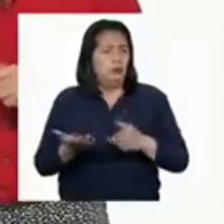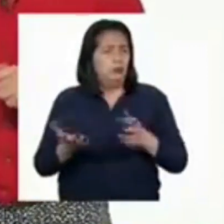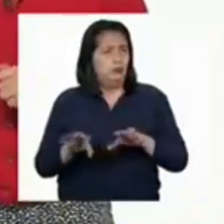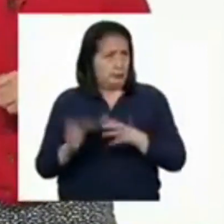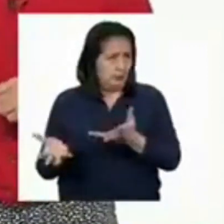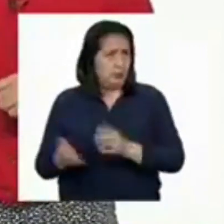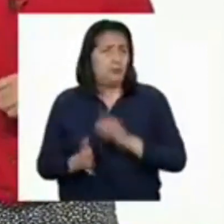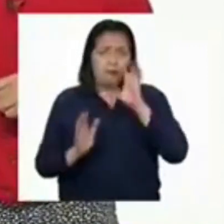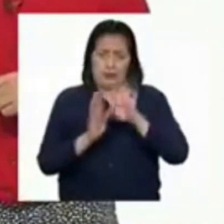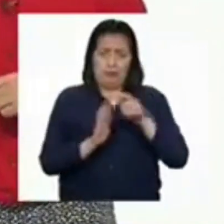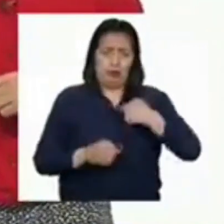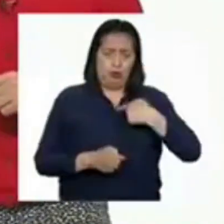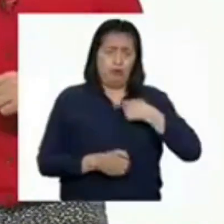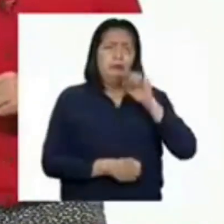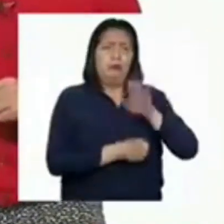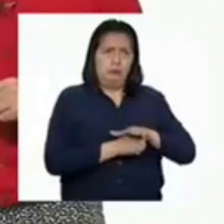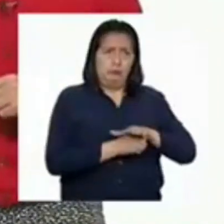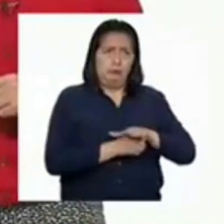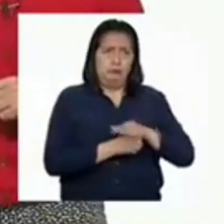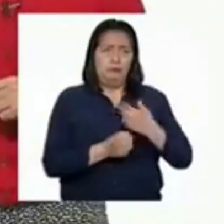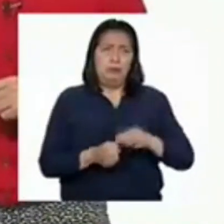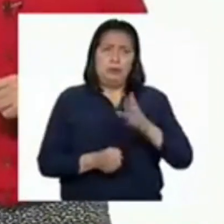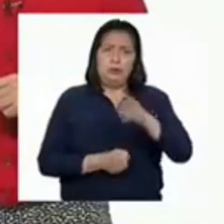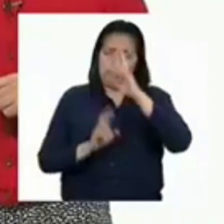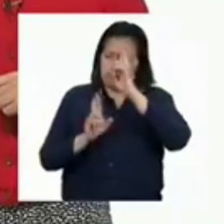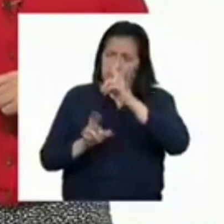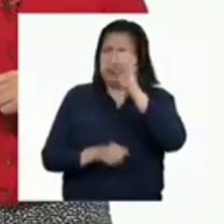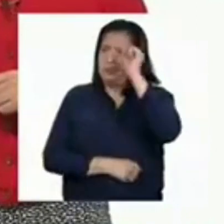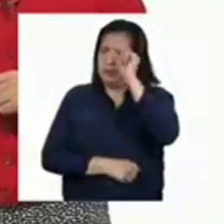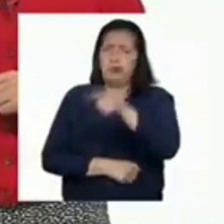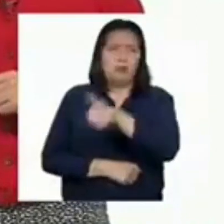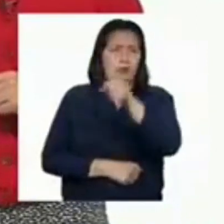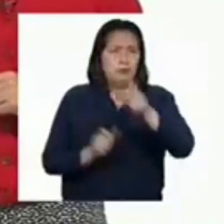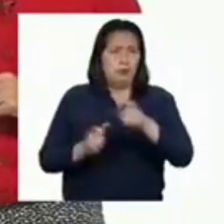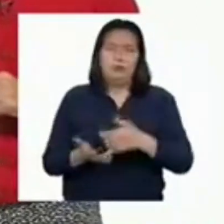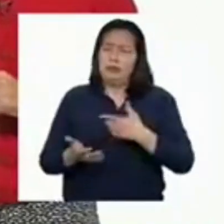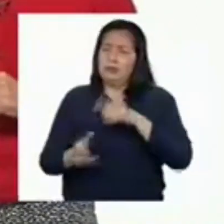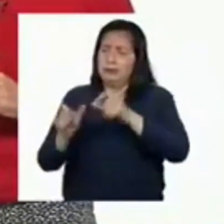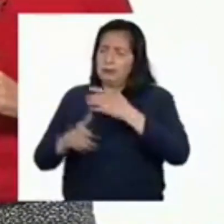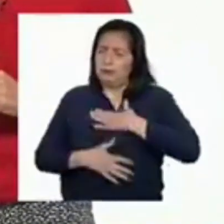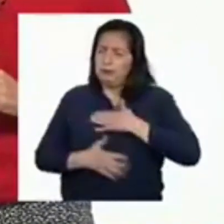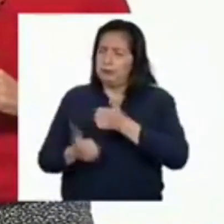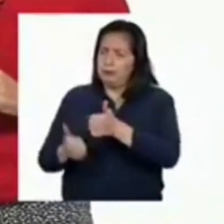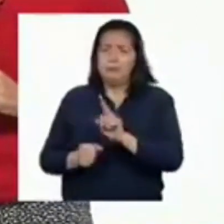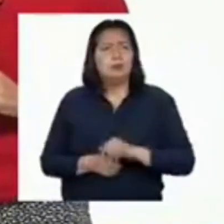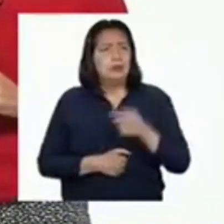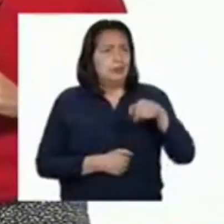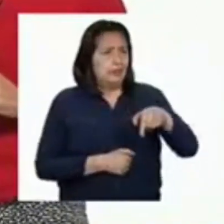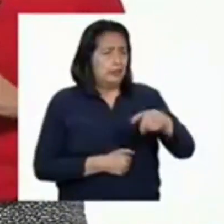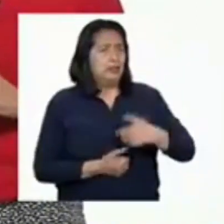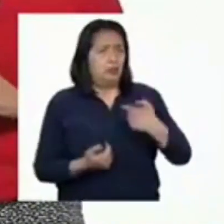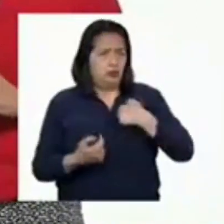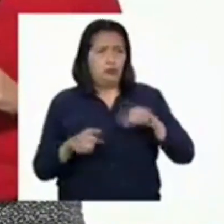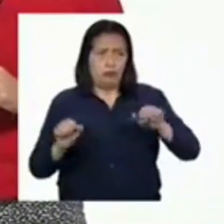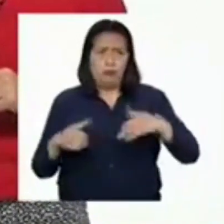Por ejemplo, yo me comprometeré a respetar los derechos de los demás y a buscar el bien común. De esta manera,